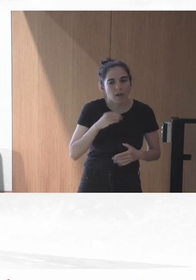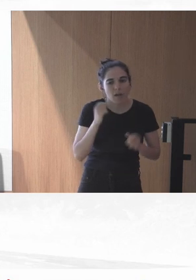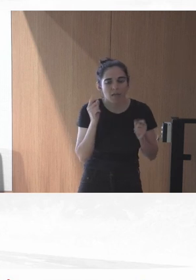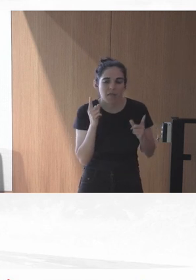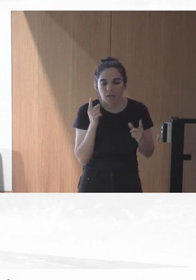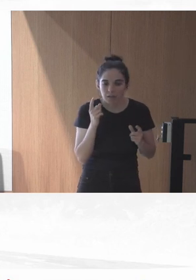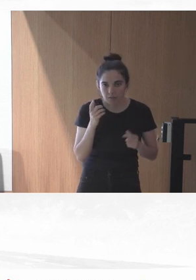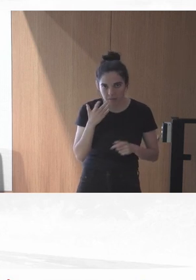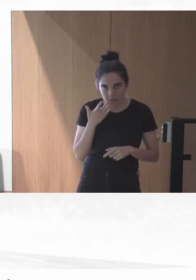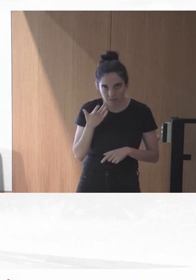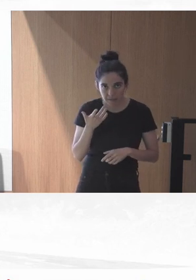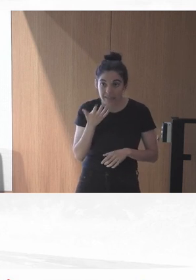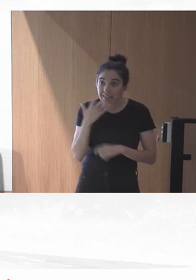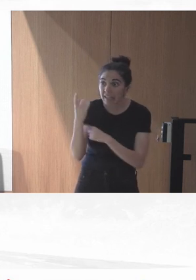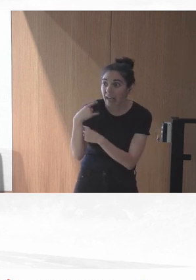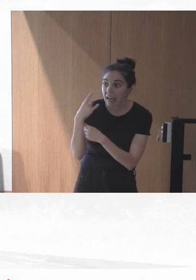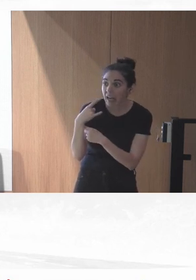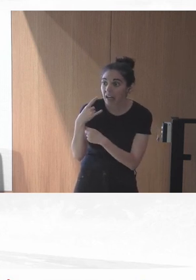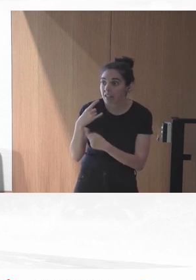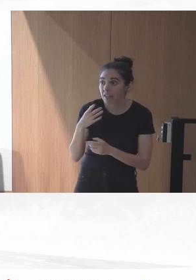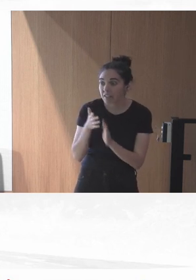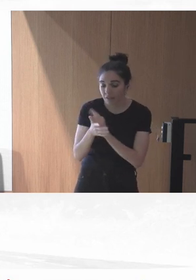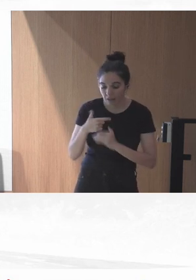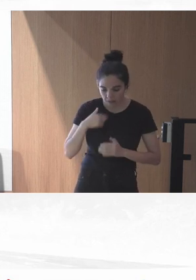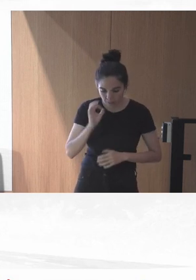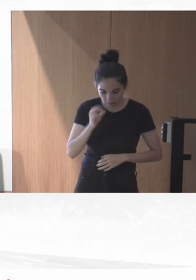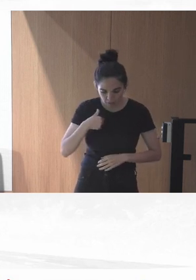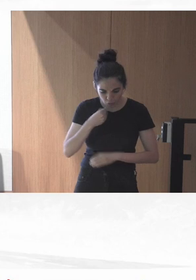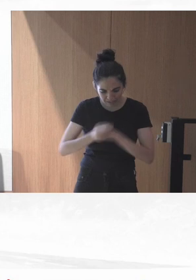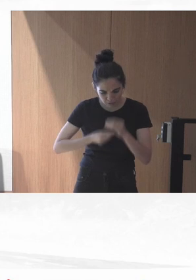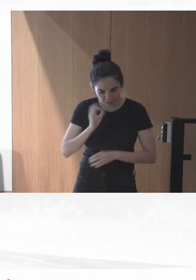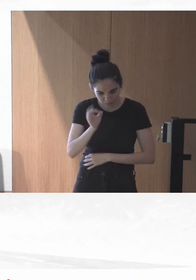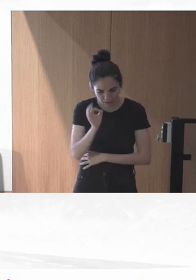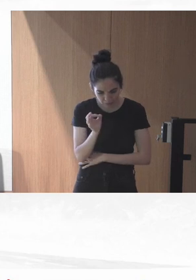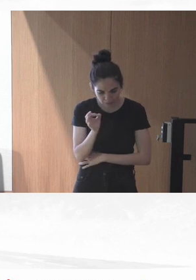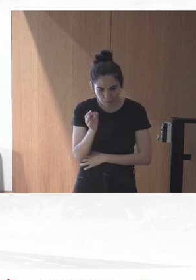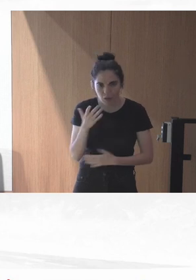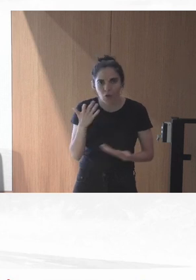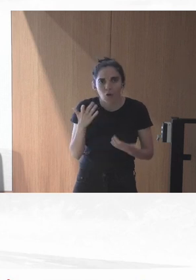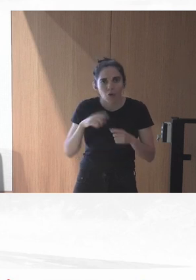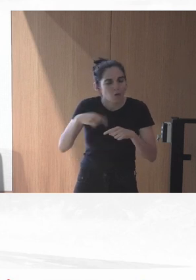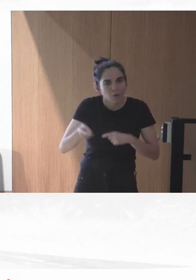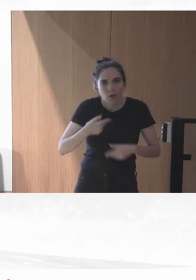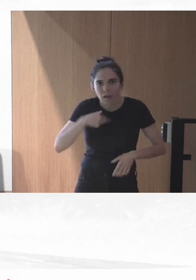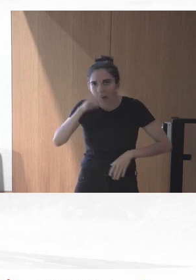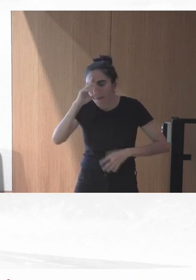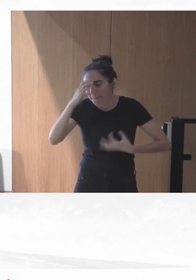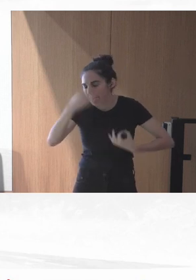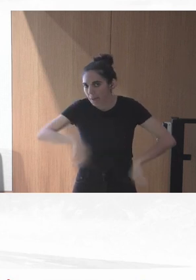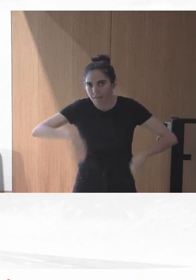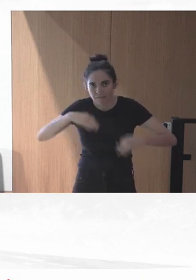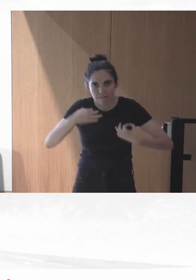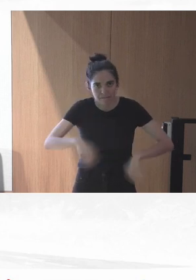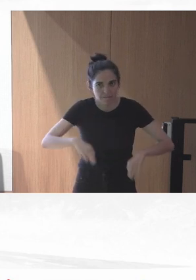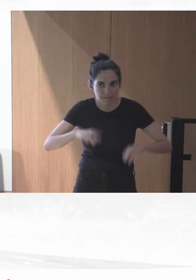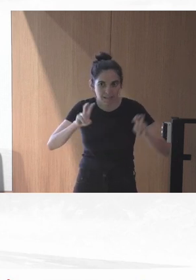engaño dices, a ver, he hecho algo que sí que lo he hecho, pero no sabía las consecuencias legales que me iba a